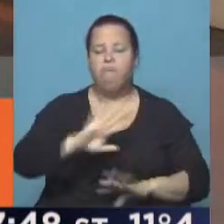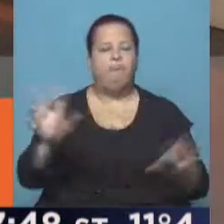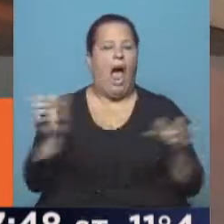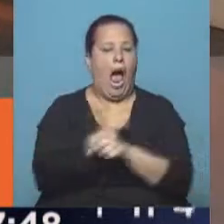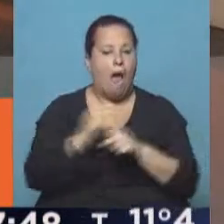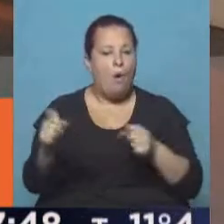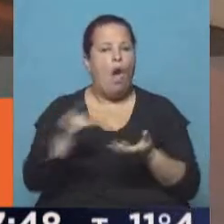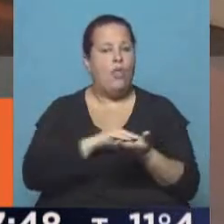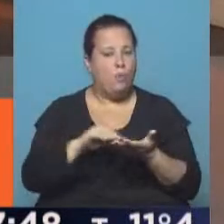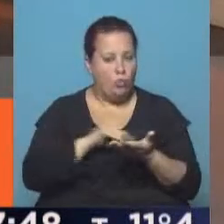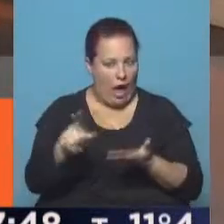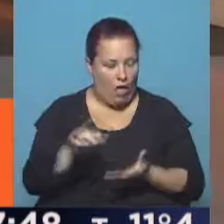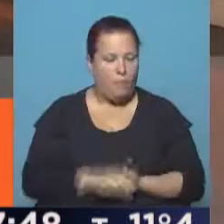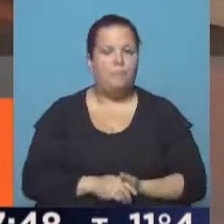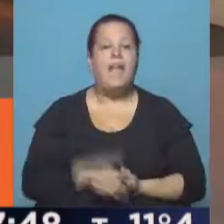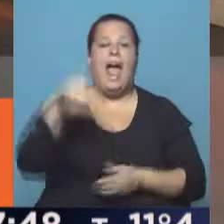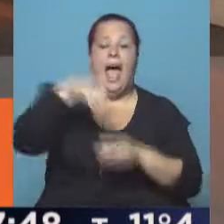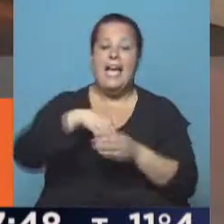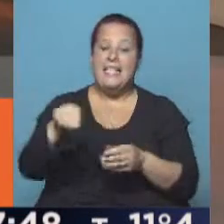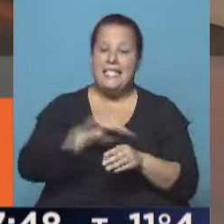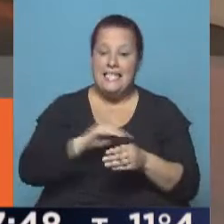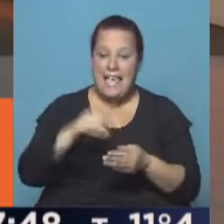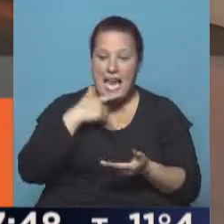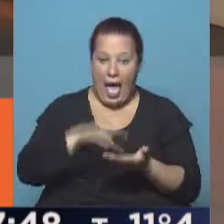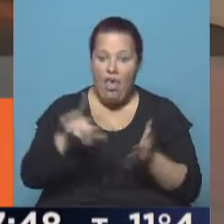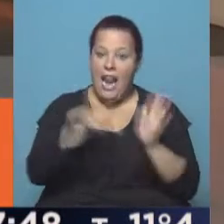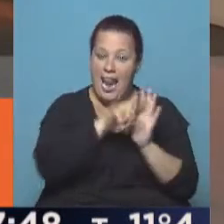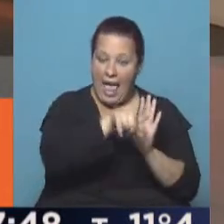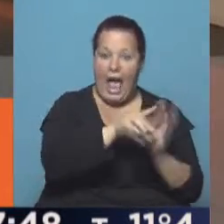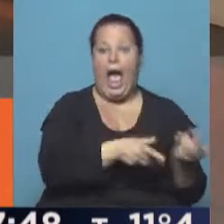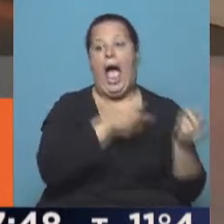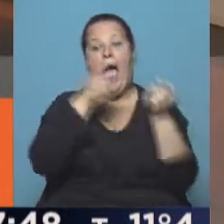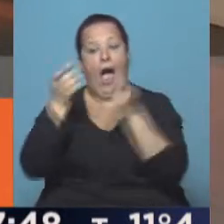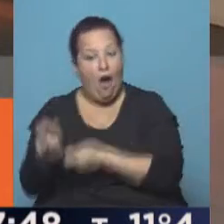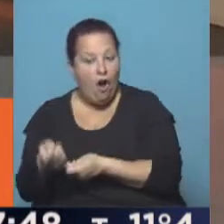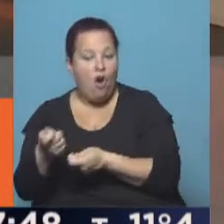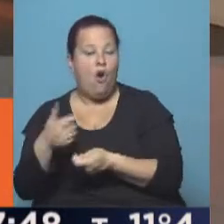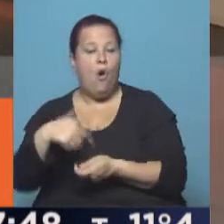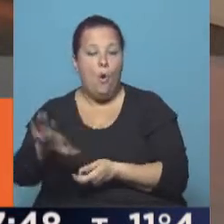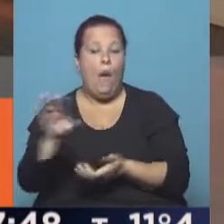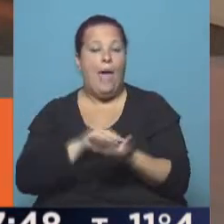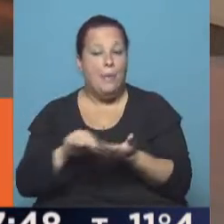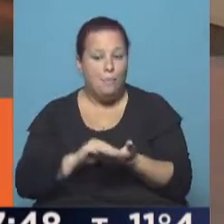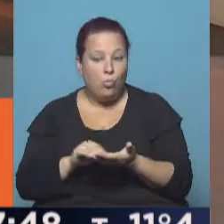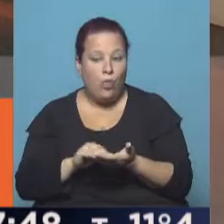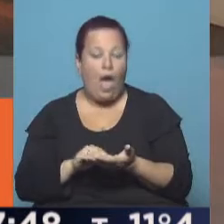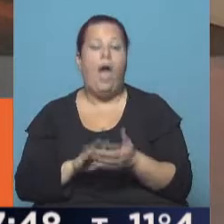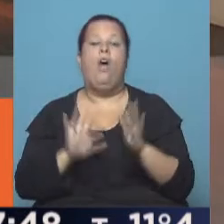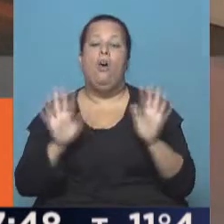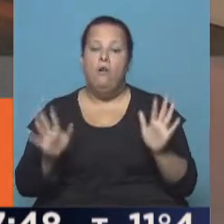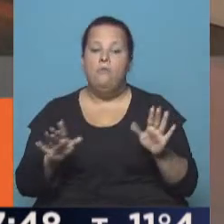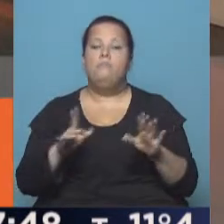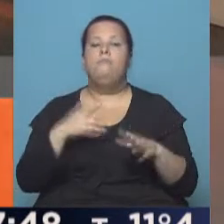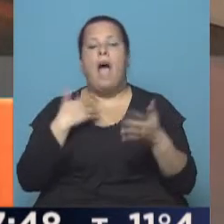la cámara de diputados en el senado esta ley del senado que ahora pasa a la cámara de diputados estuvo